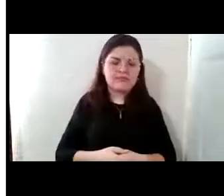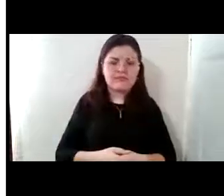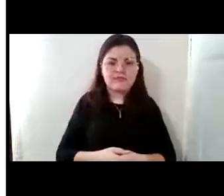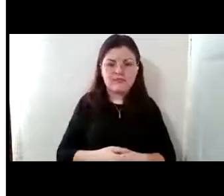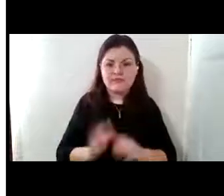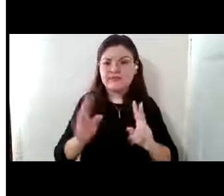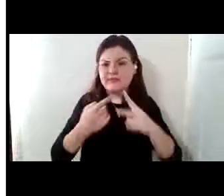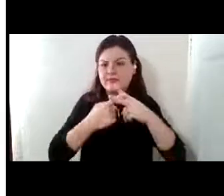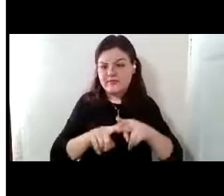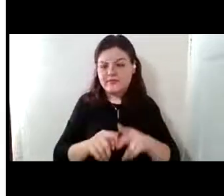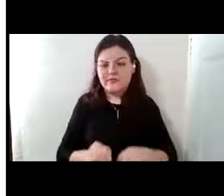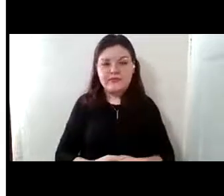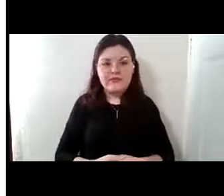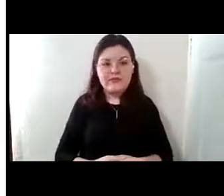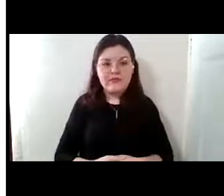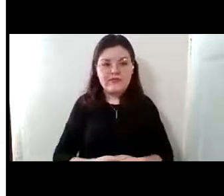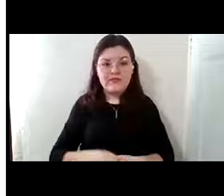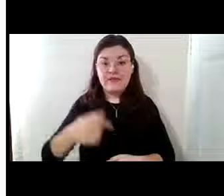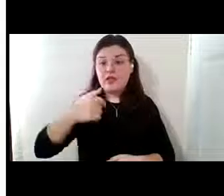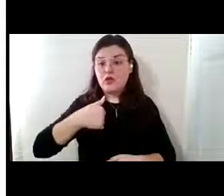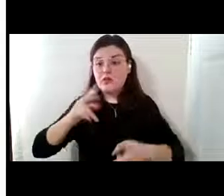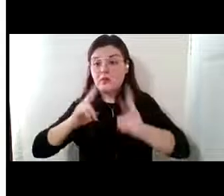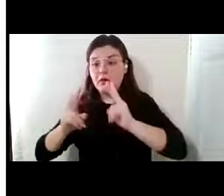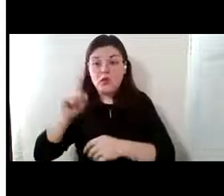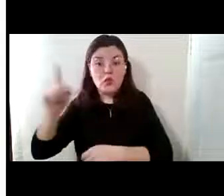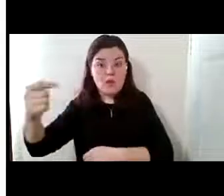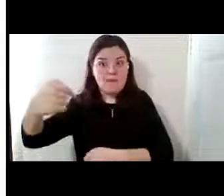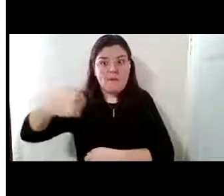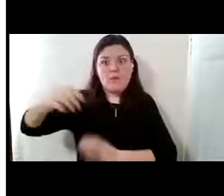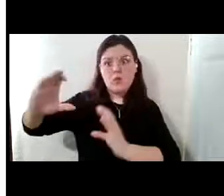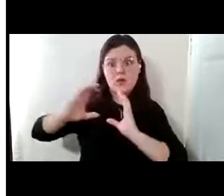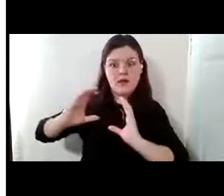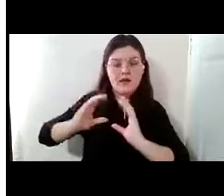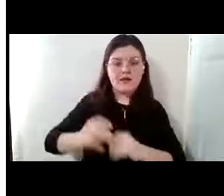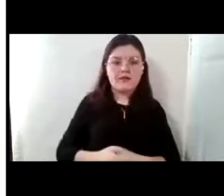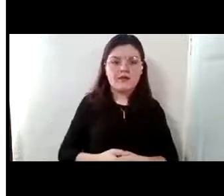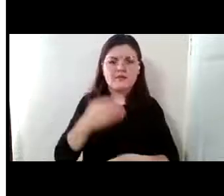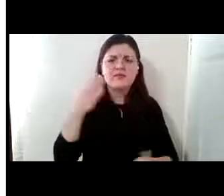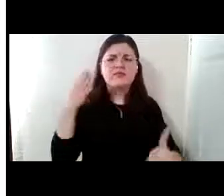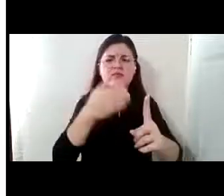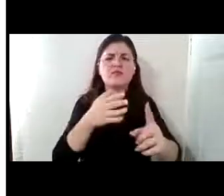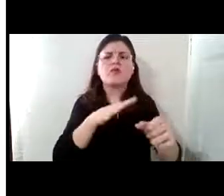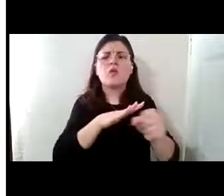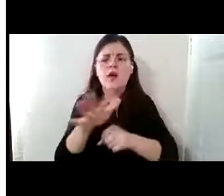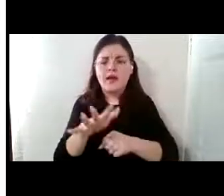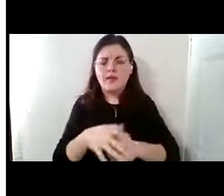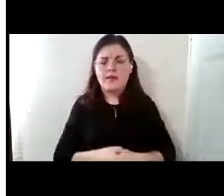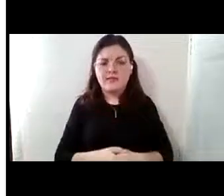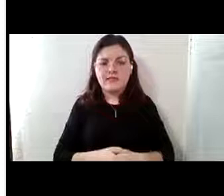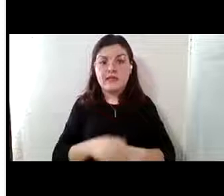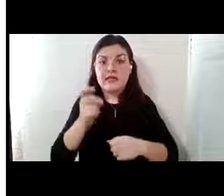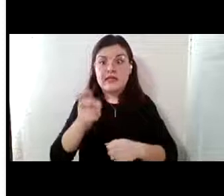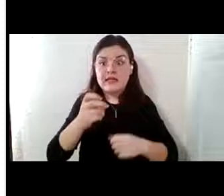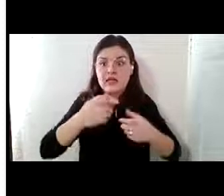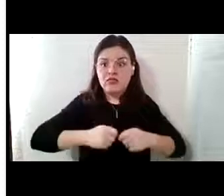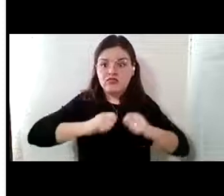comenzamos. Decíamos, yo te cuento, tú me cuidas. ¿Cuál es nuestro objetivo del día de hoy? Es promover la lectura de cuentos relacionados